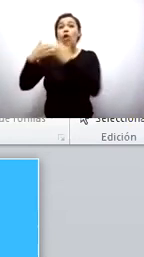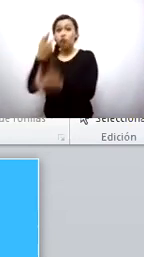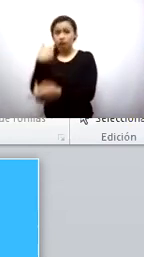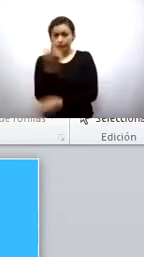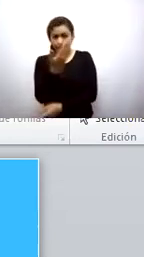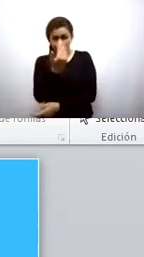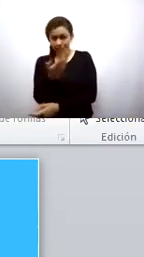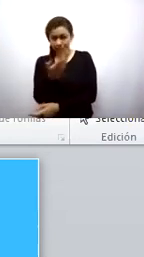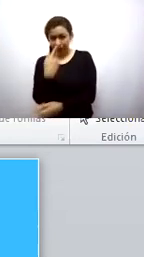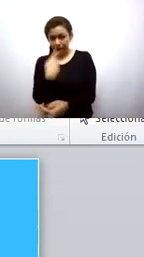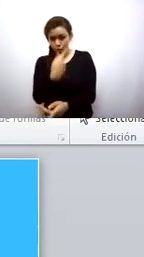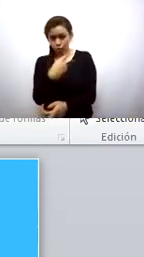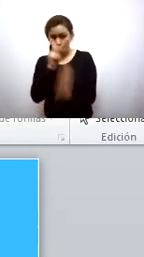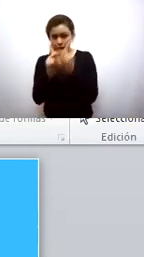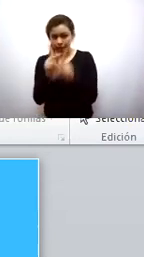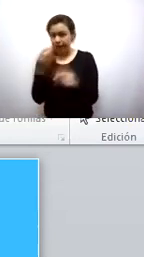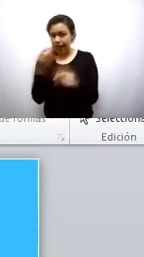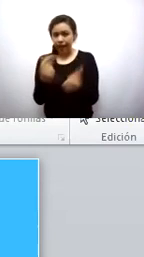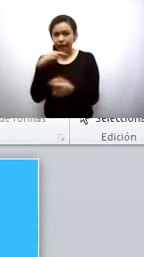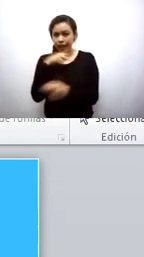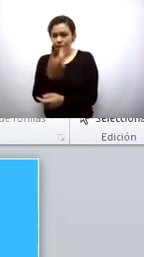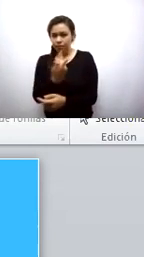bueno, también es posible mediante esta